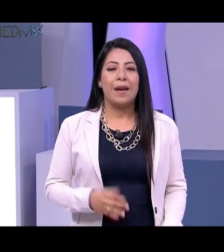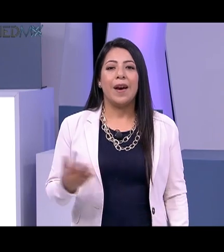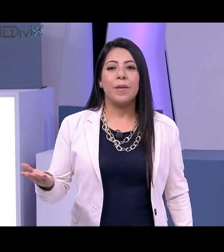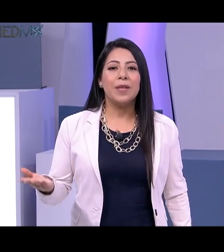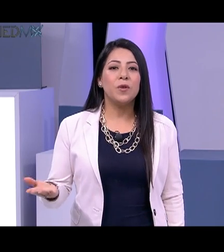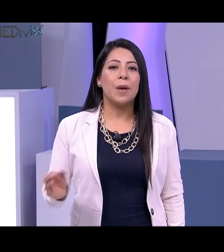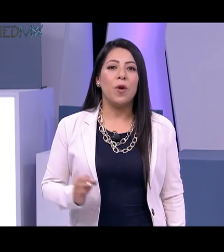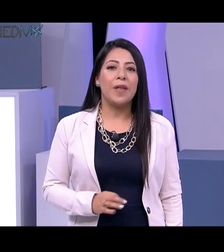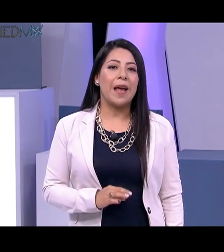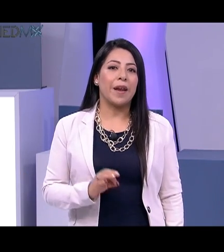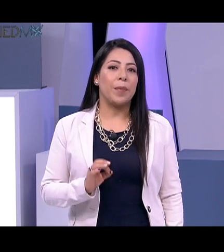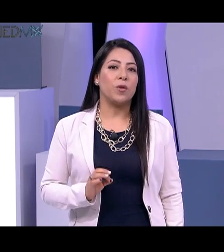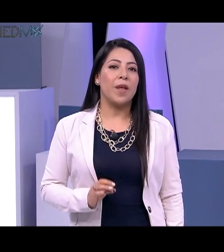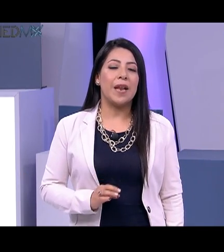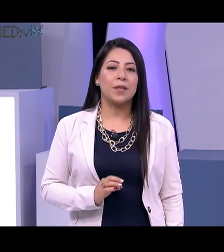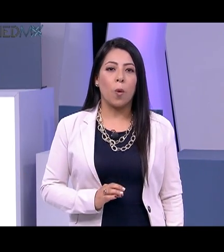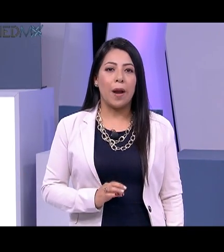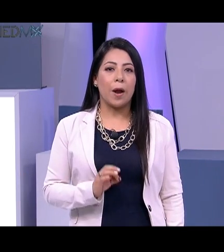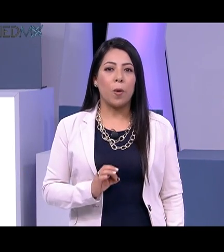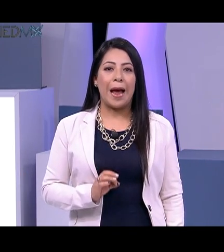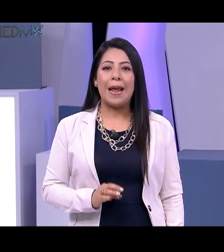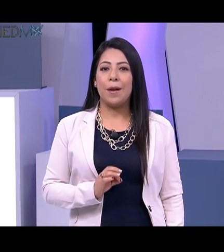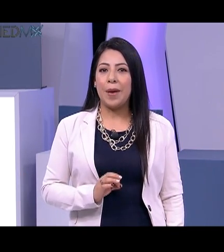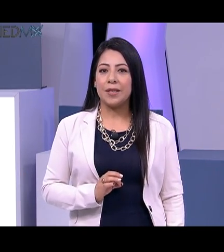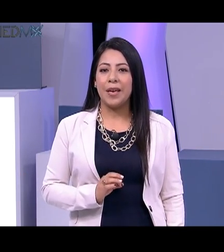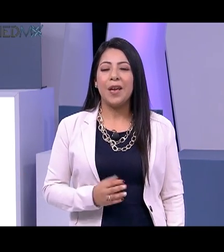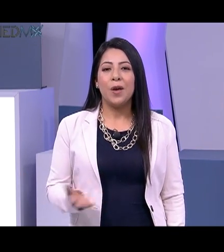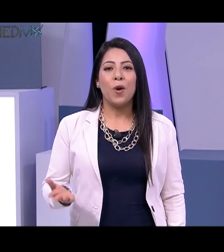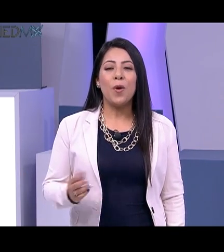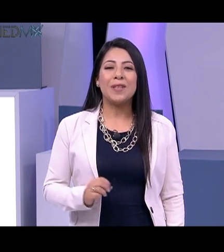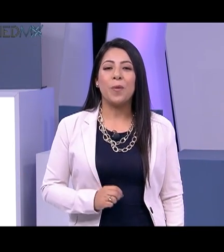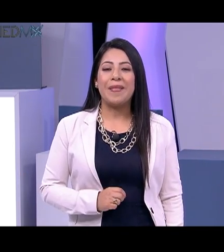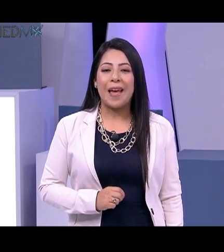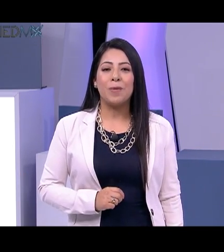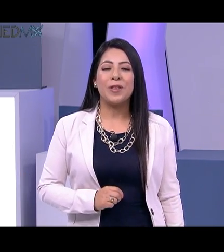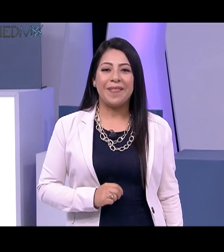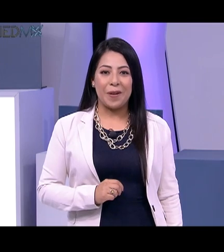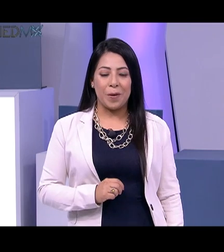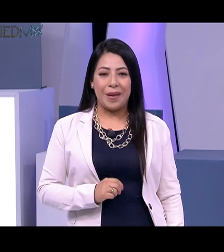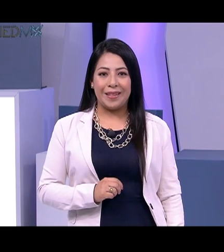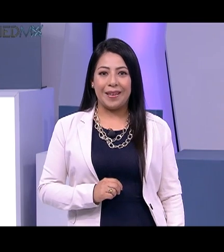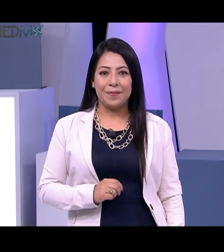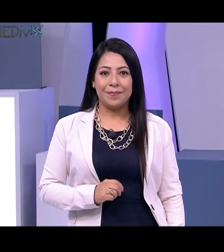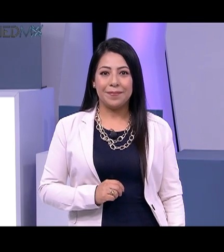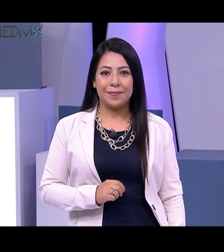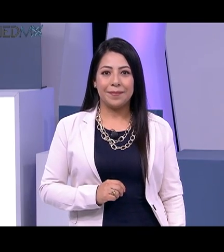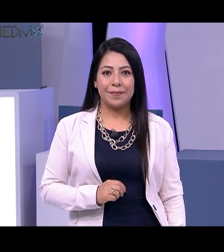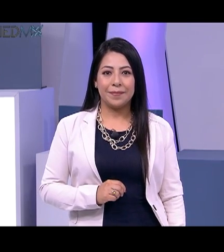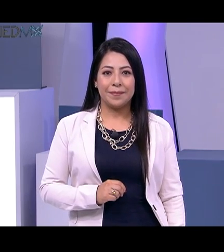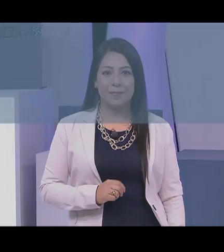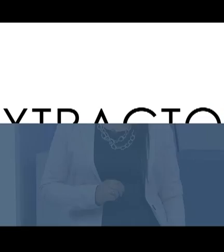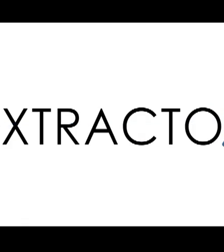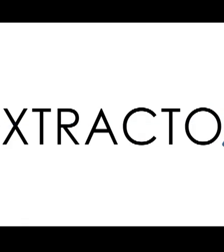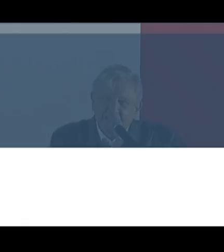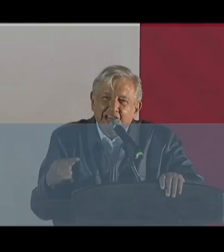presupuesto. Además, nos habló de la reapertura de la escuela rural El Meche, como les comentamos anteriormente.